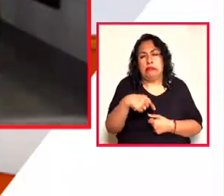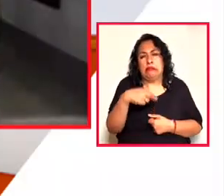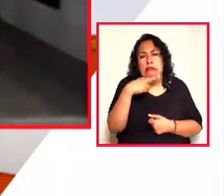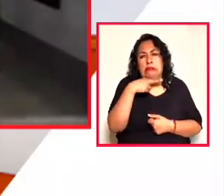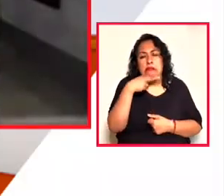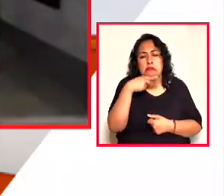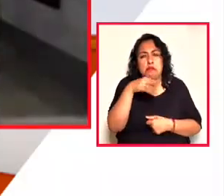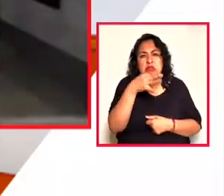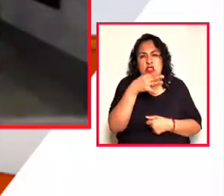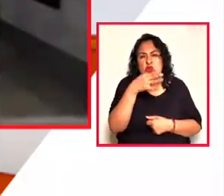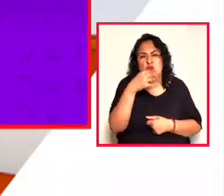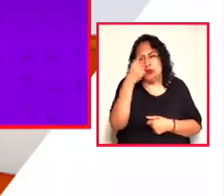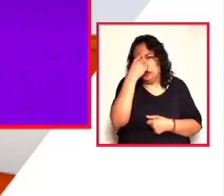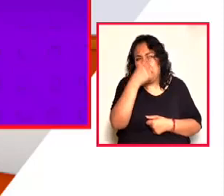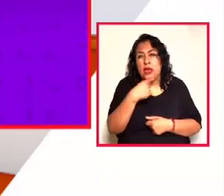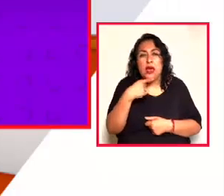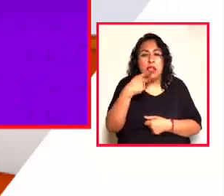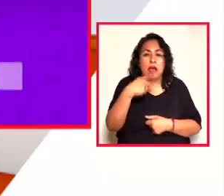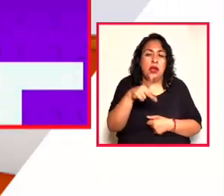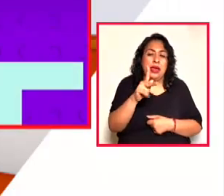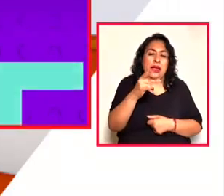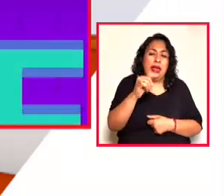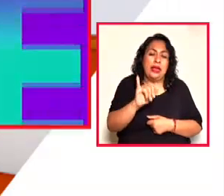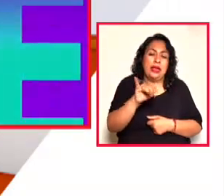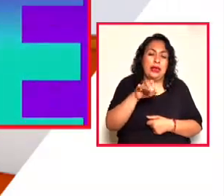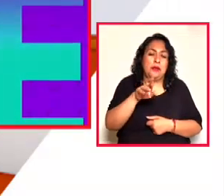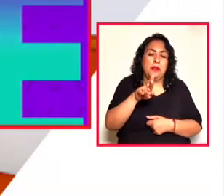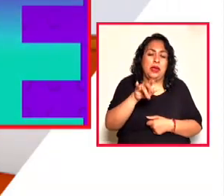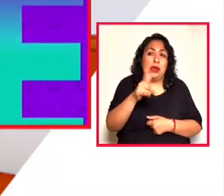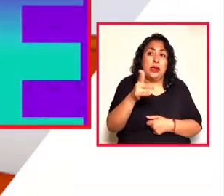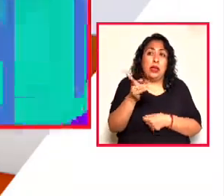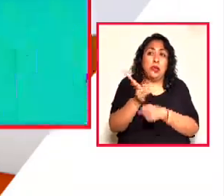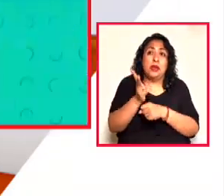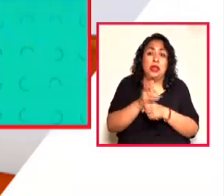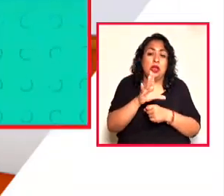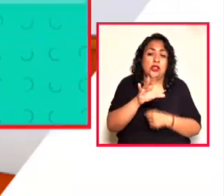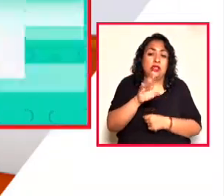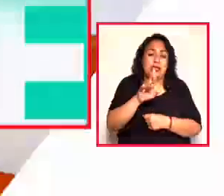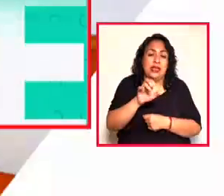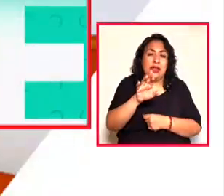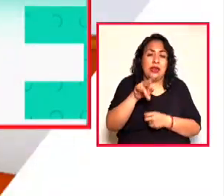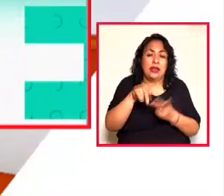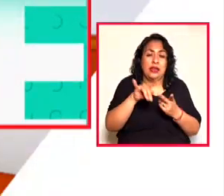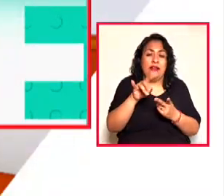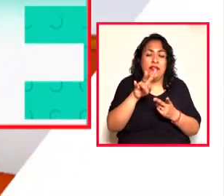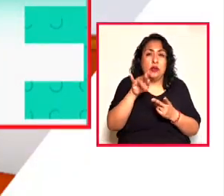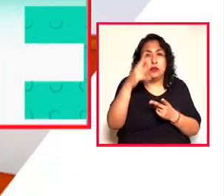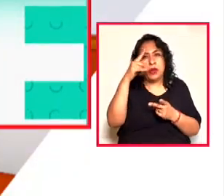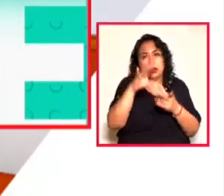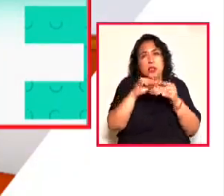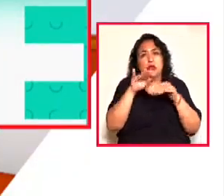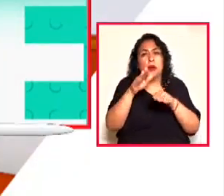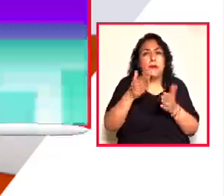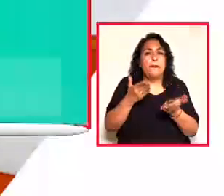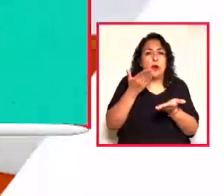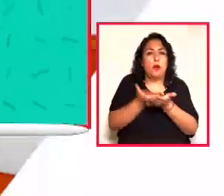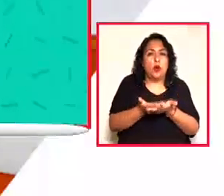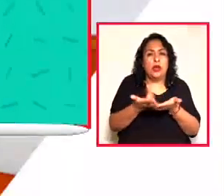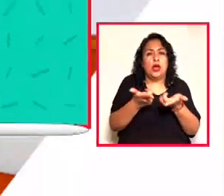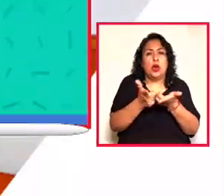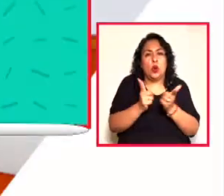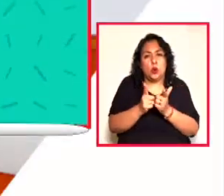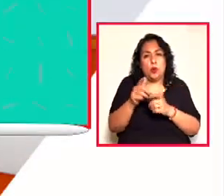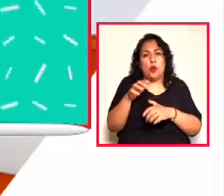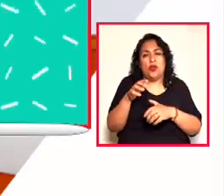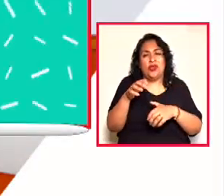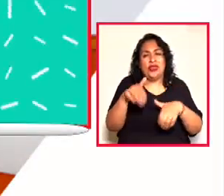en unos cuantos minutos, una media hora, Kimberly Armengol recibe a César Enríquez y a Javier Cruz para hablar sobre las propuestas de la compañía de teatro